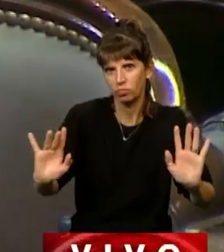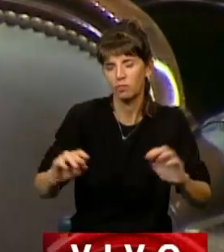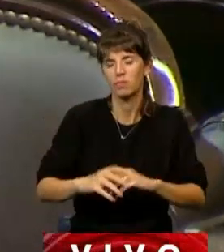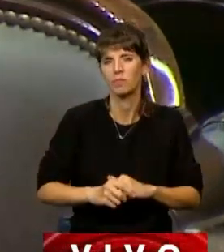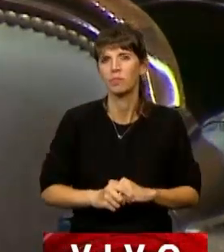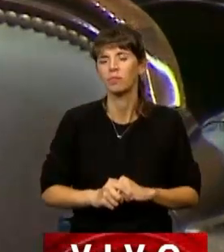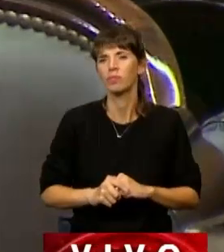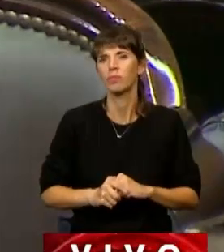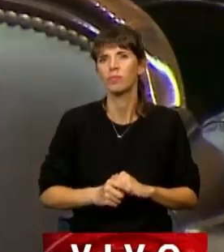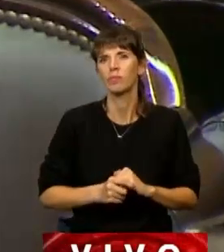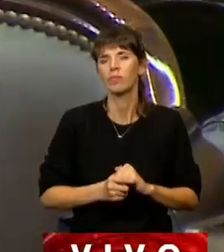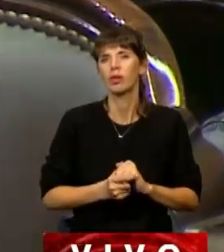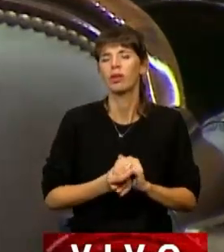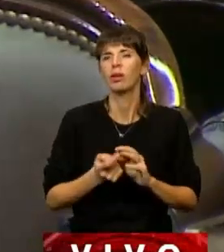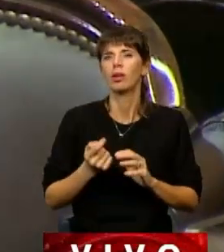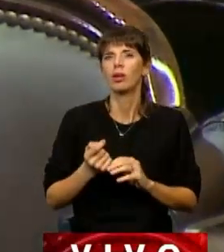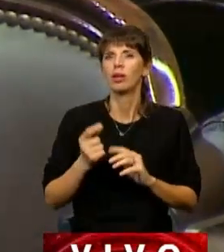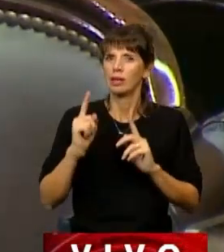Además, también